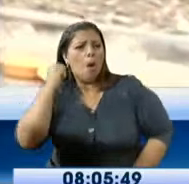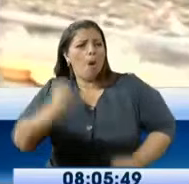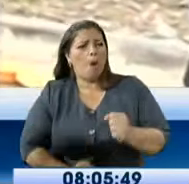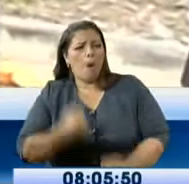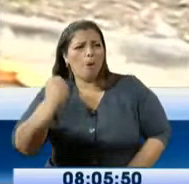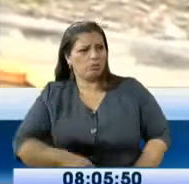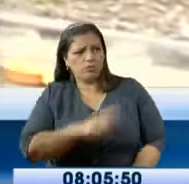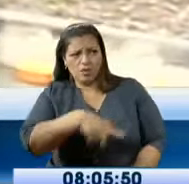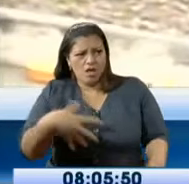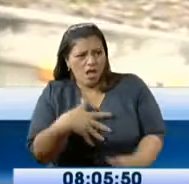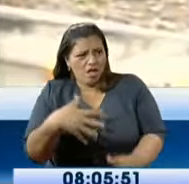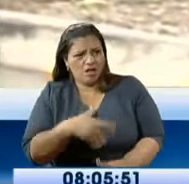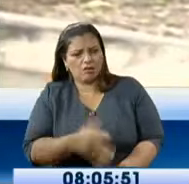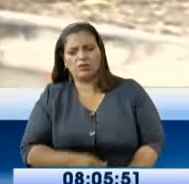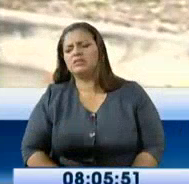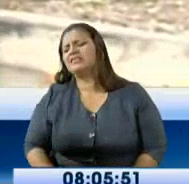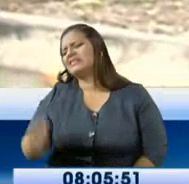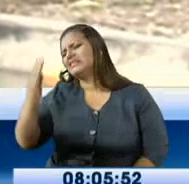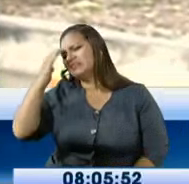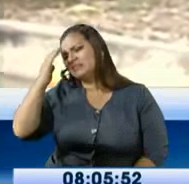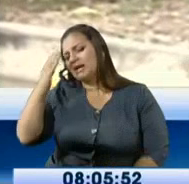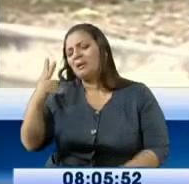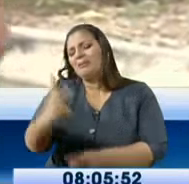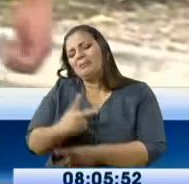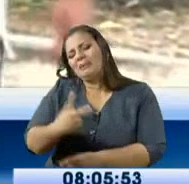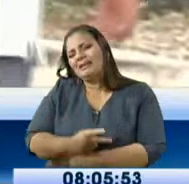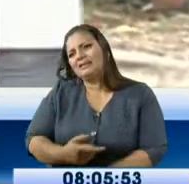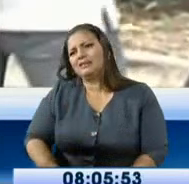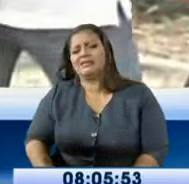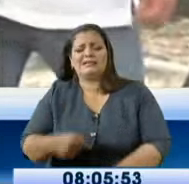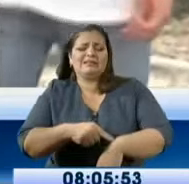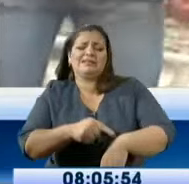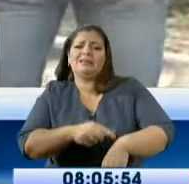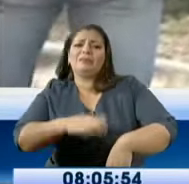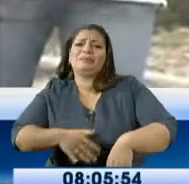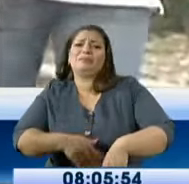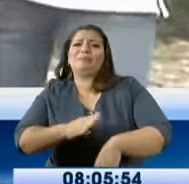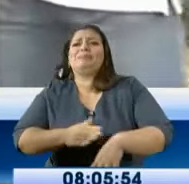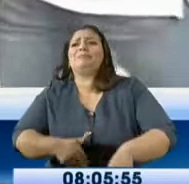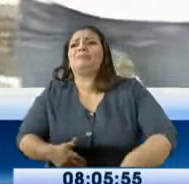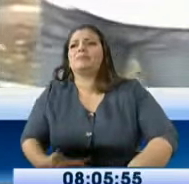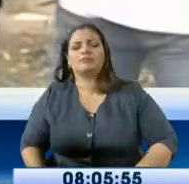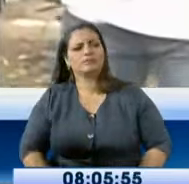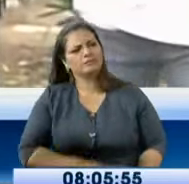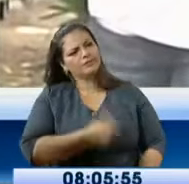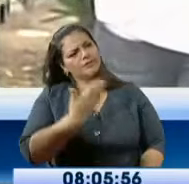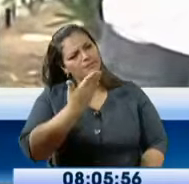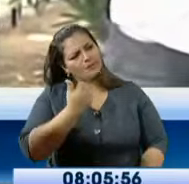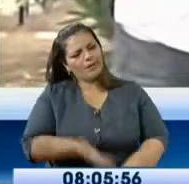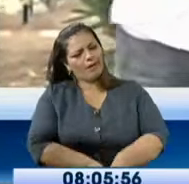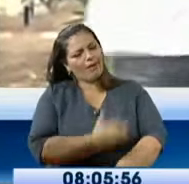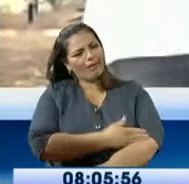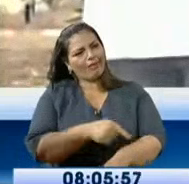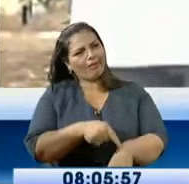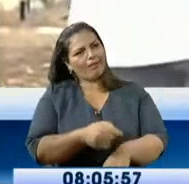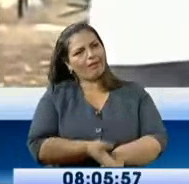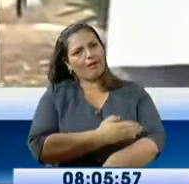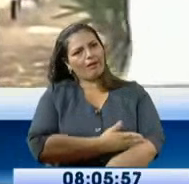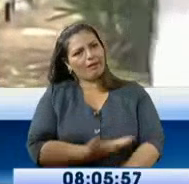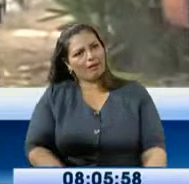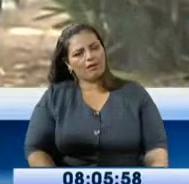¿Pero sabe que es peligroso? Sí, sí, sabemos que es peligroso. ¿Por qué lo hizo? Es que estamos apurados, por eso. Ya, pero si hubiera salido con tiempo de su casa. Sí, hubiera cruzado el